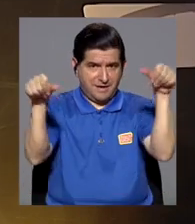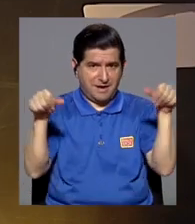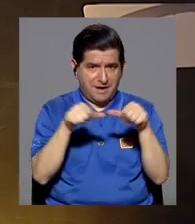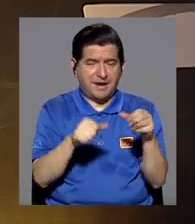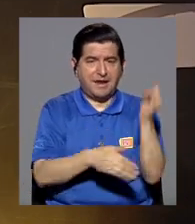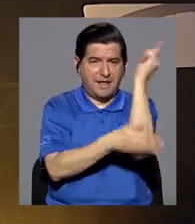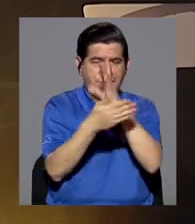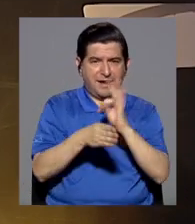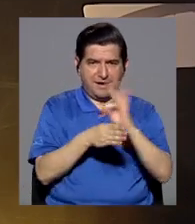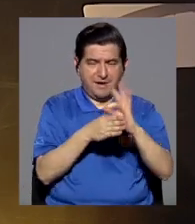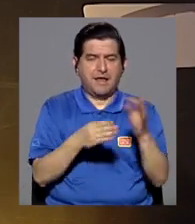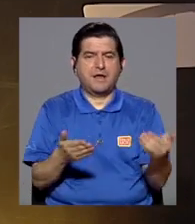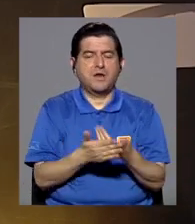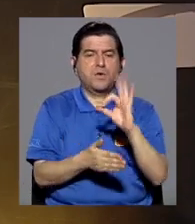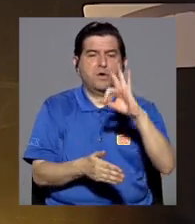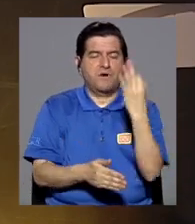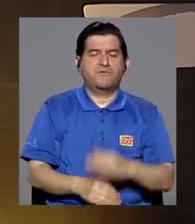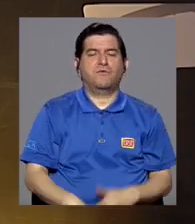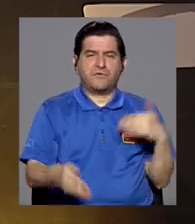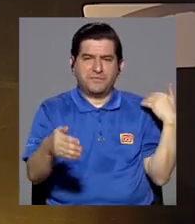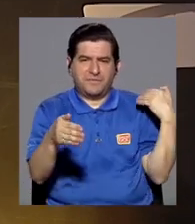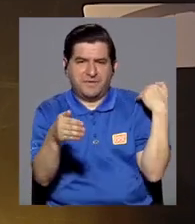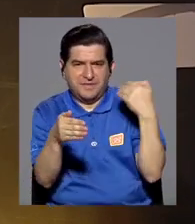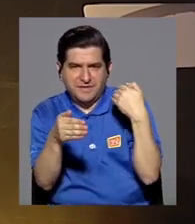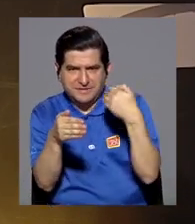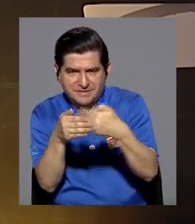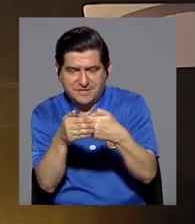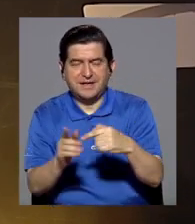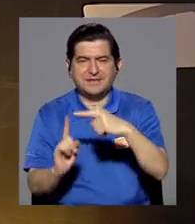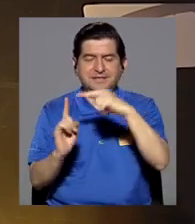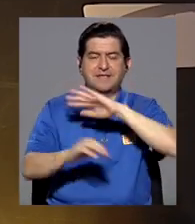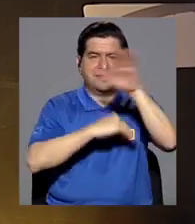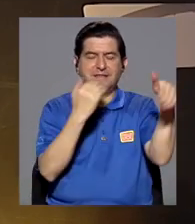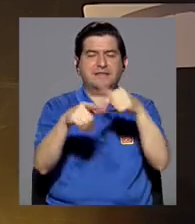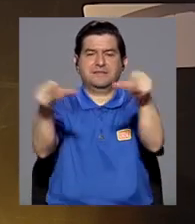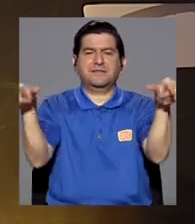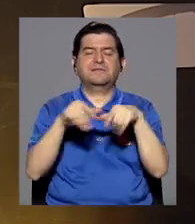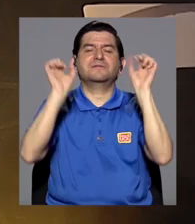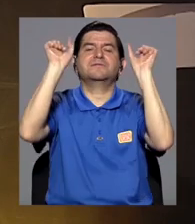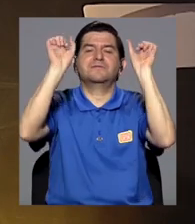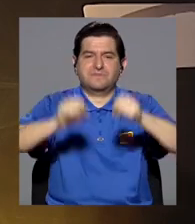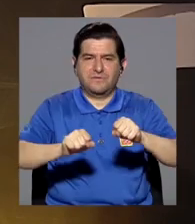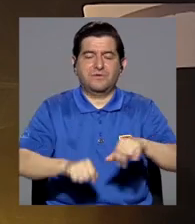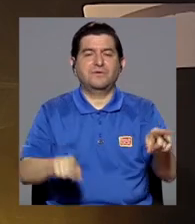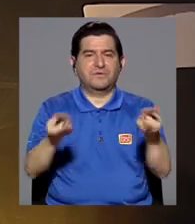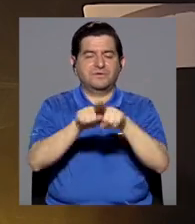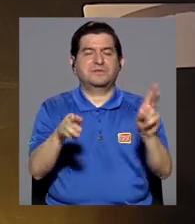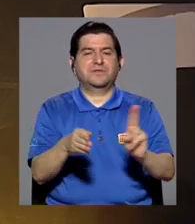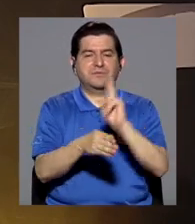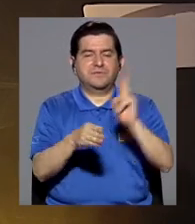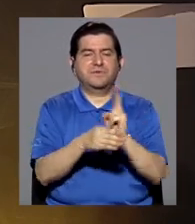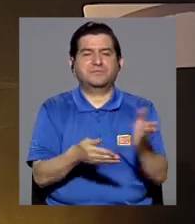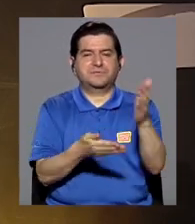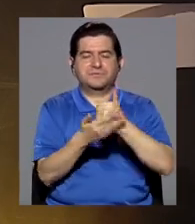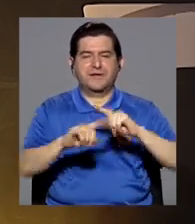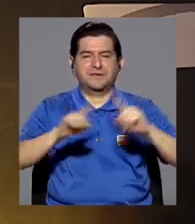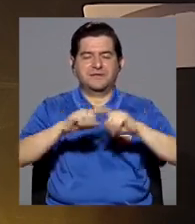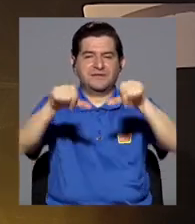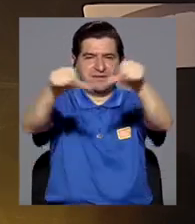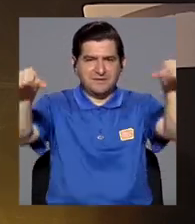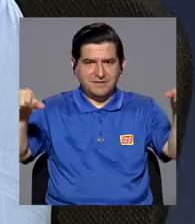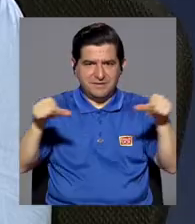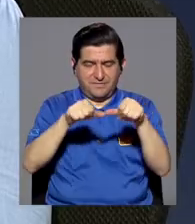a encontrar nuevas maneras de aproximarnos a ella desde todos los lugares posibles y también usando los recursos de muchas